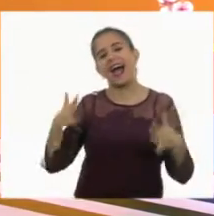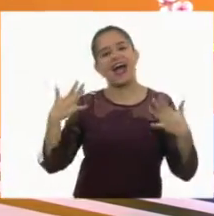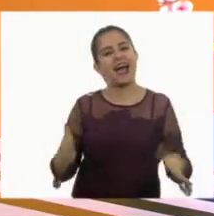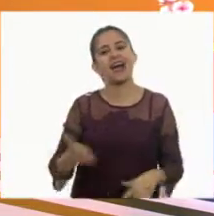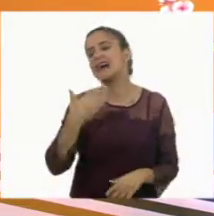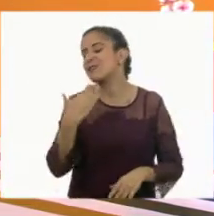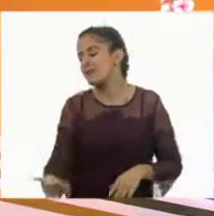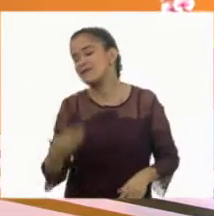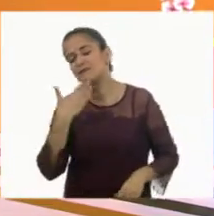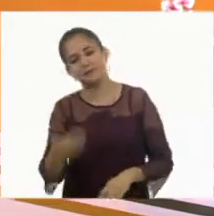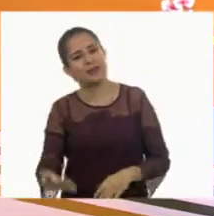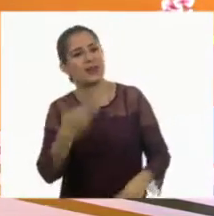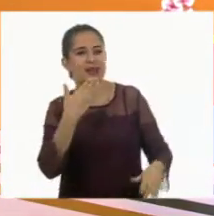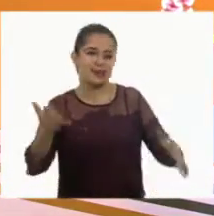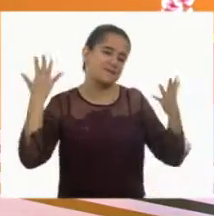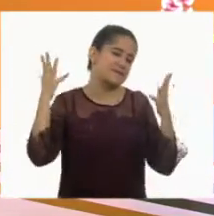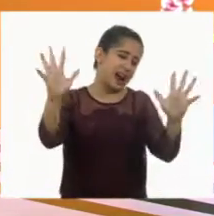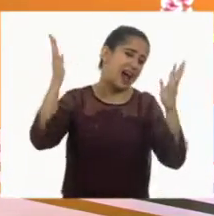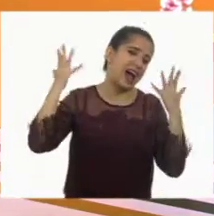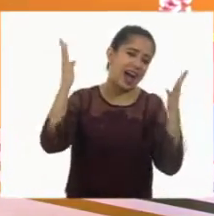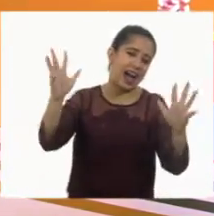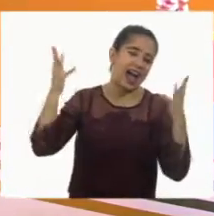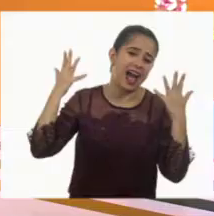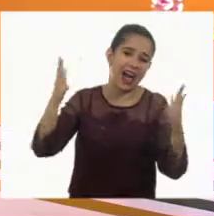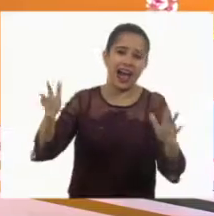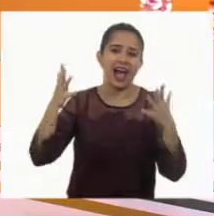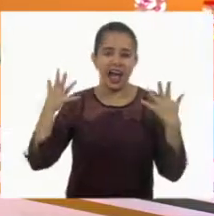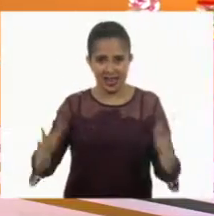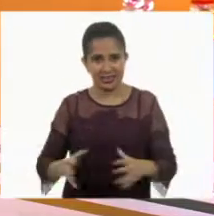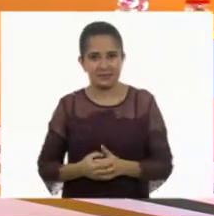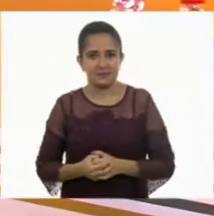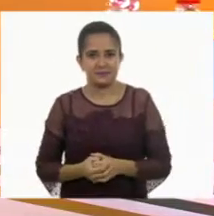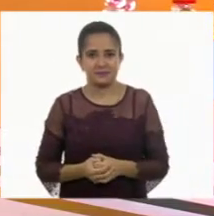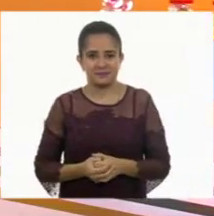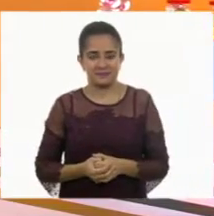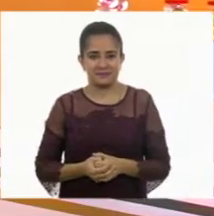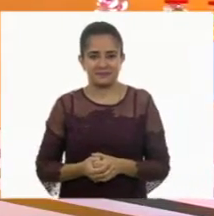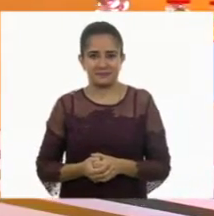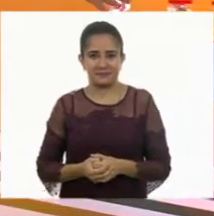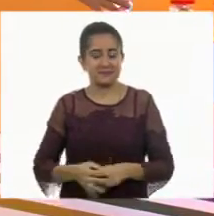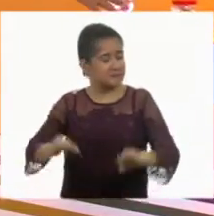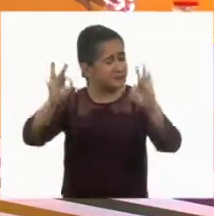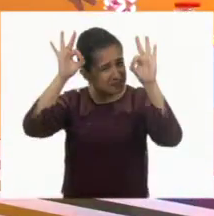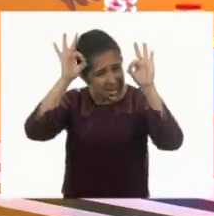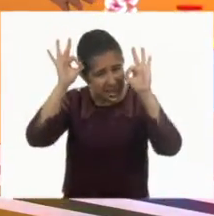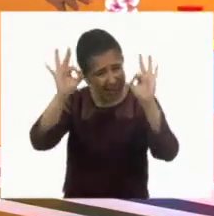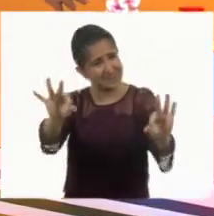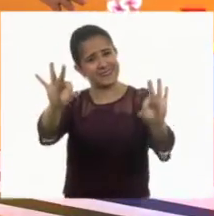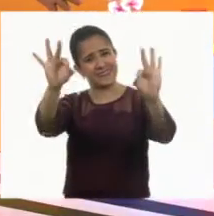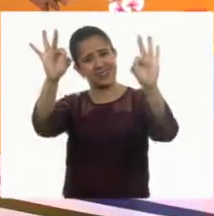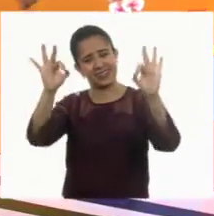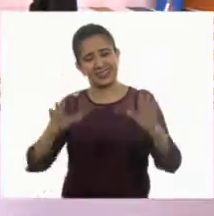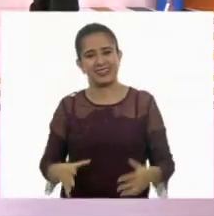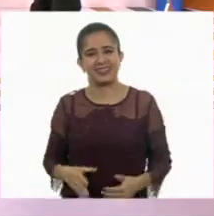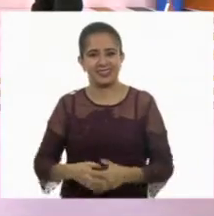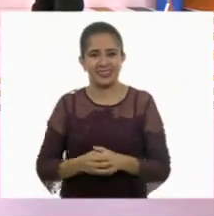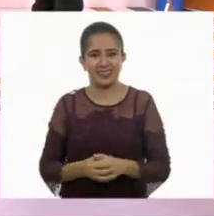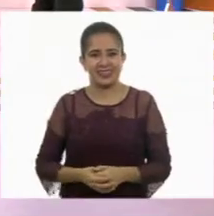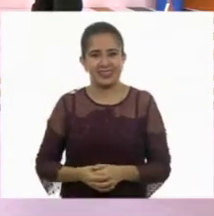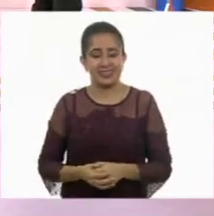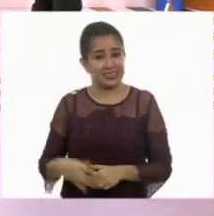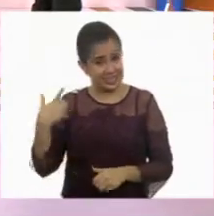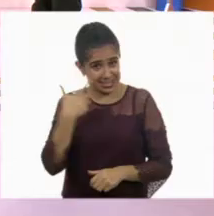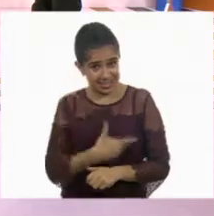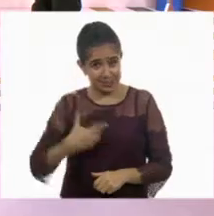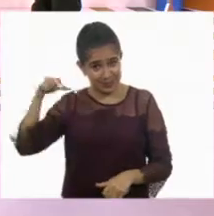Muy bien. Perfecto. les gustó el